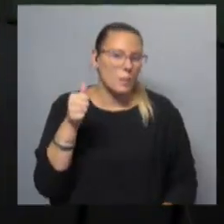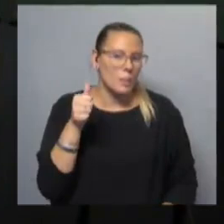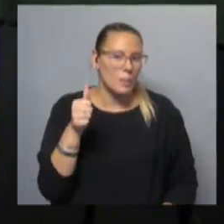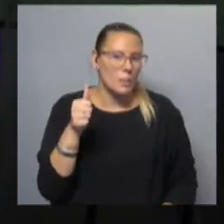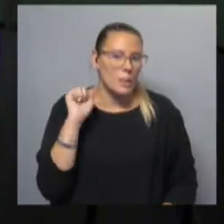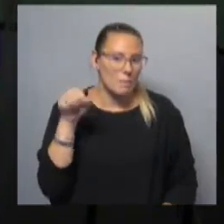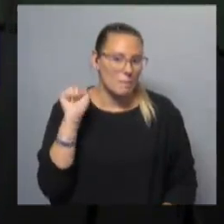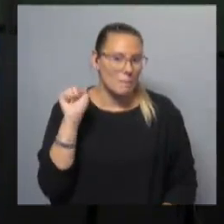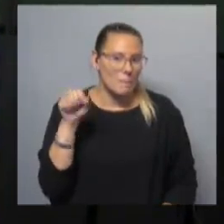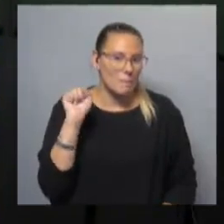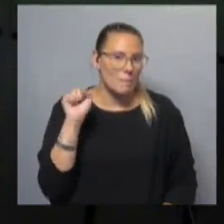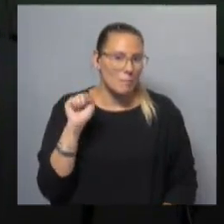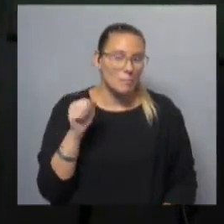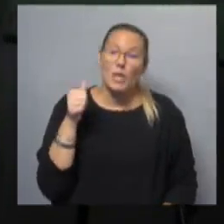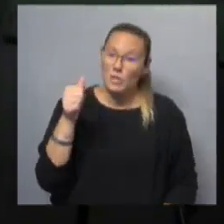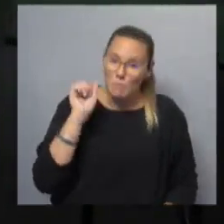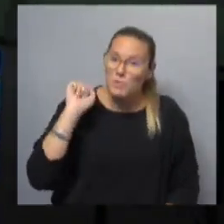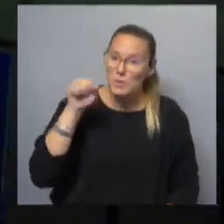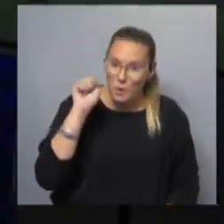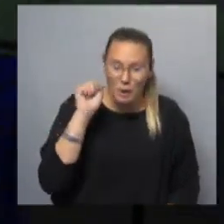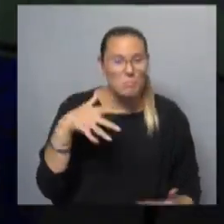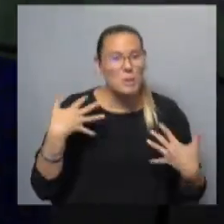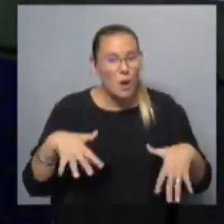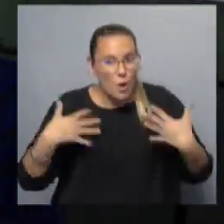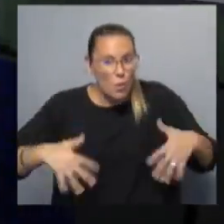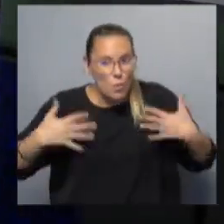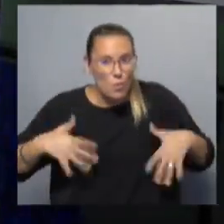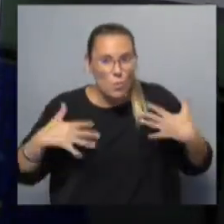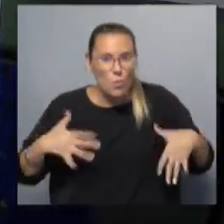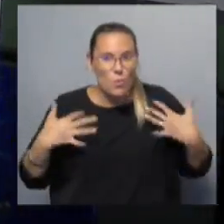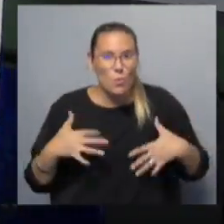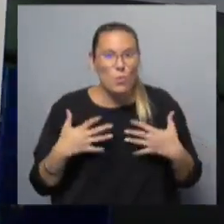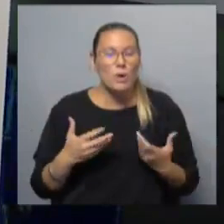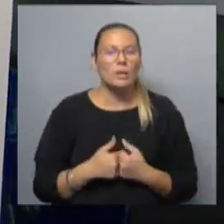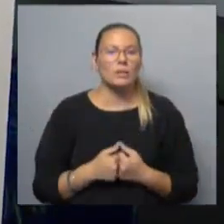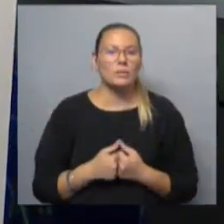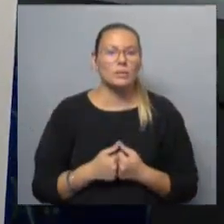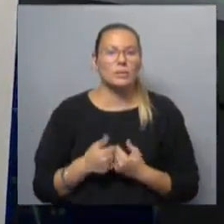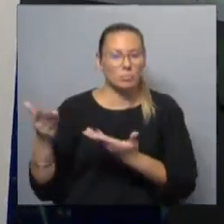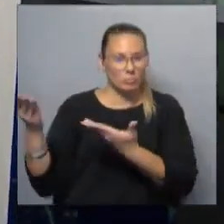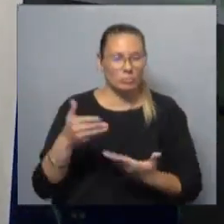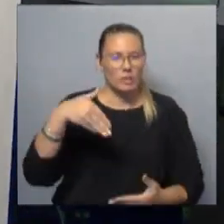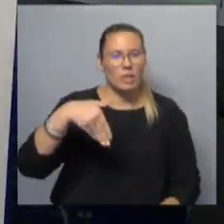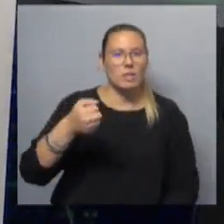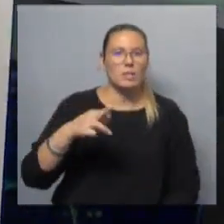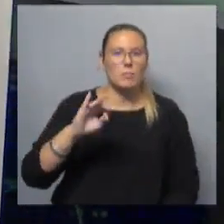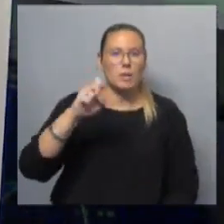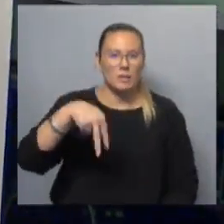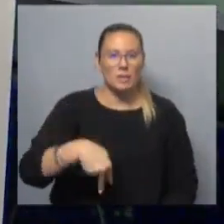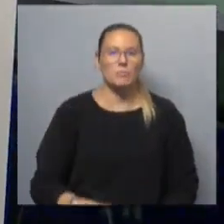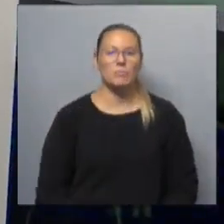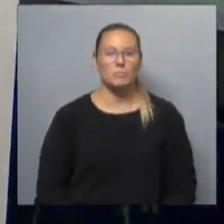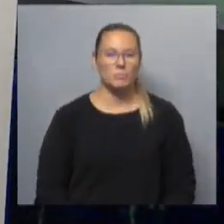¡Ah, Pitingui! ¡Timbre! ¡Opa! ¡Y puerta! ¡Me encantó! ¡Timbre y puerta! ¡Muy bien! Recibimos a Martín Rodríguez.